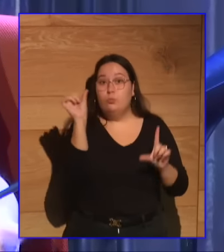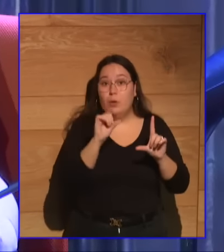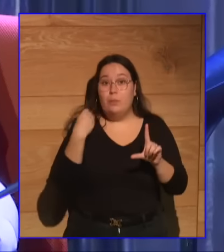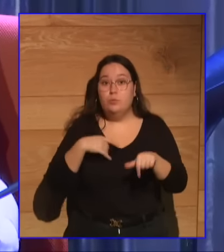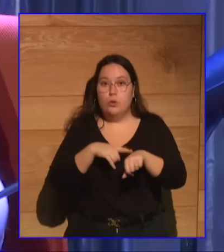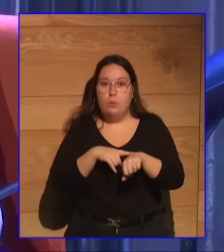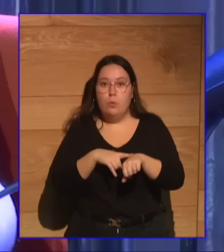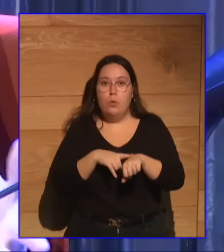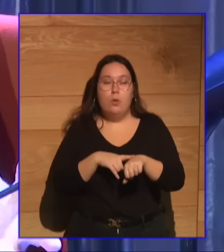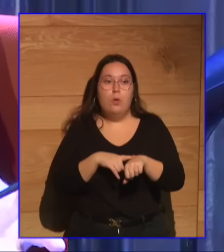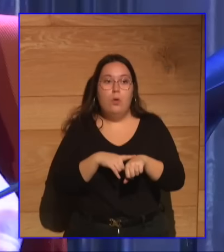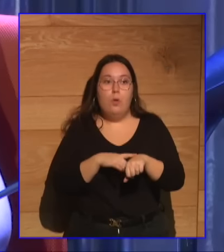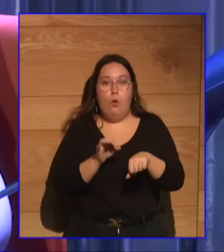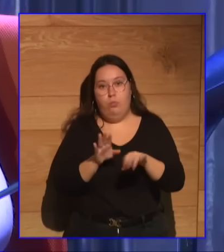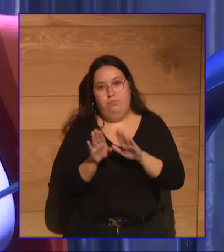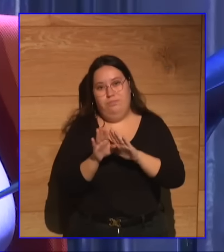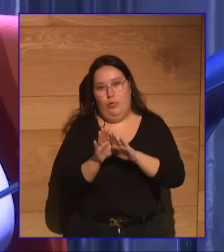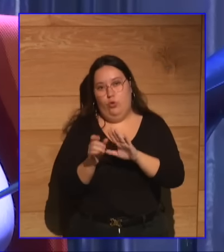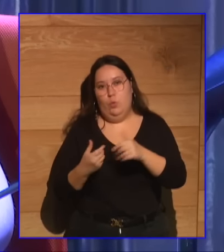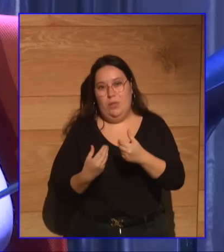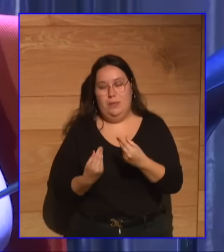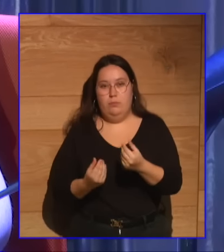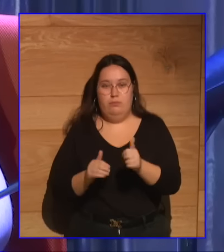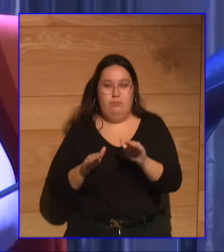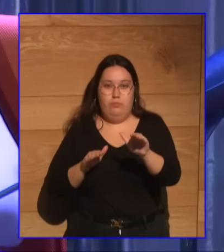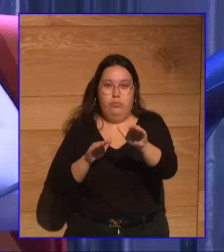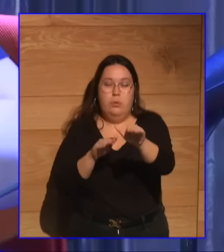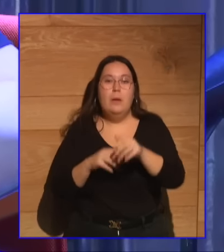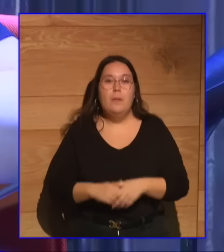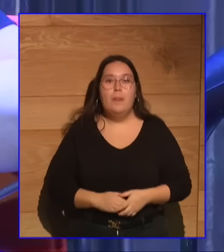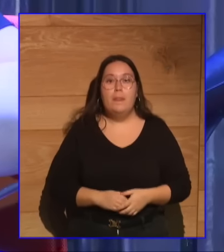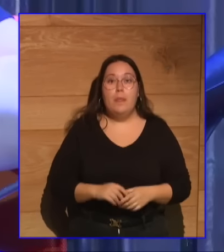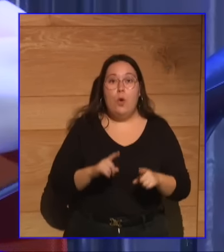mismo tiempo o consecutivas, y tienes que hacer una con